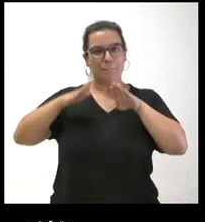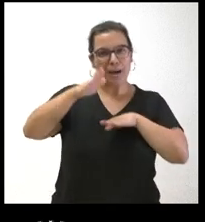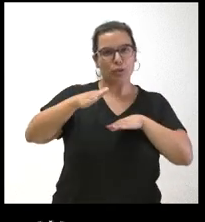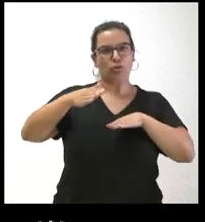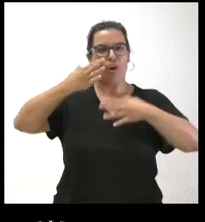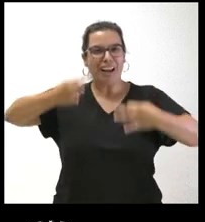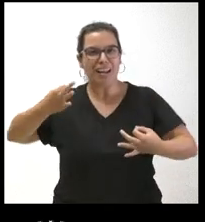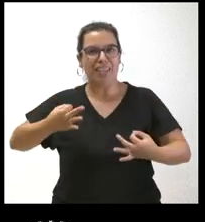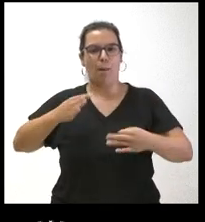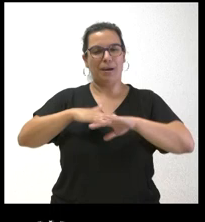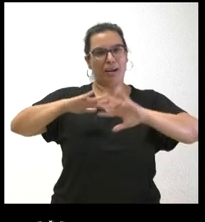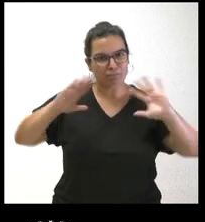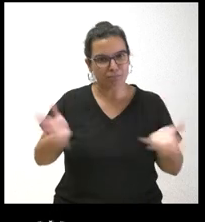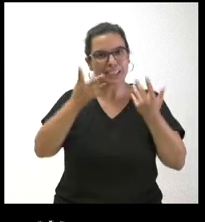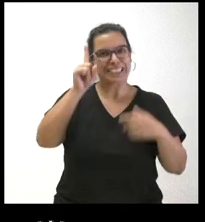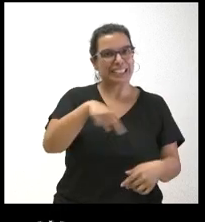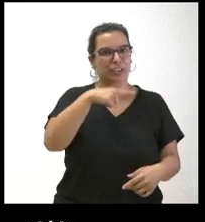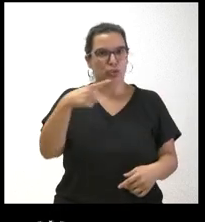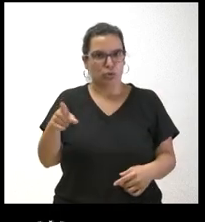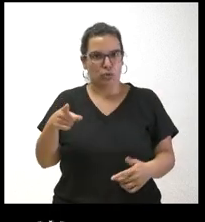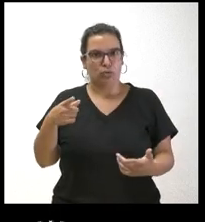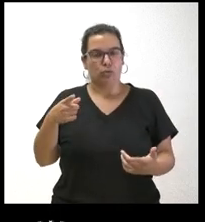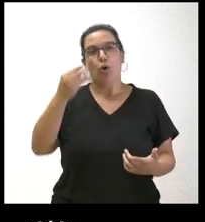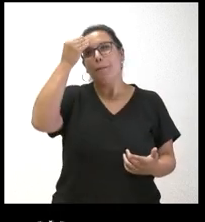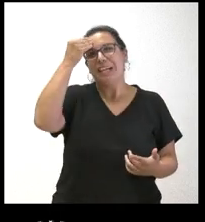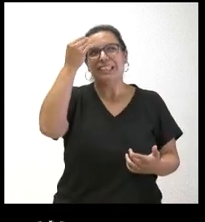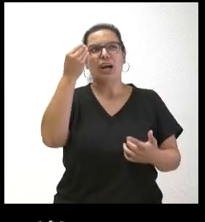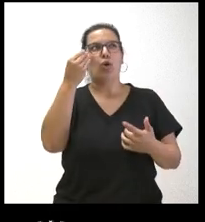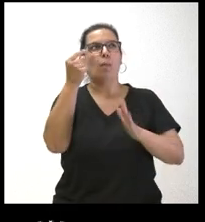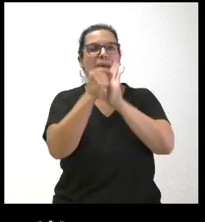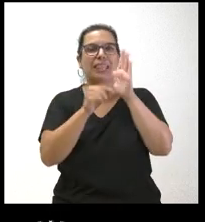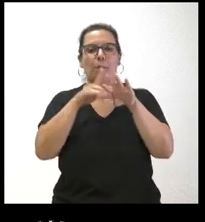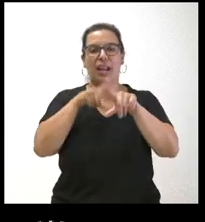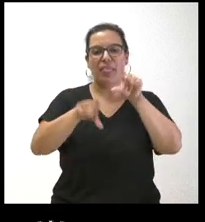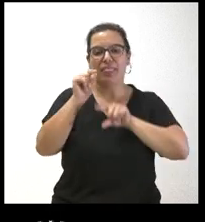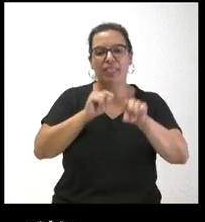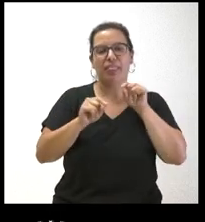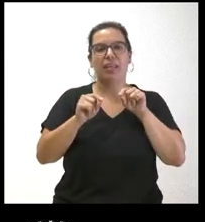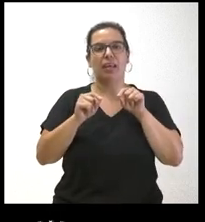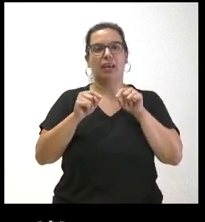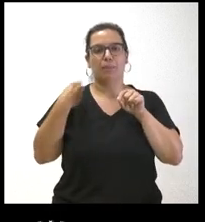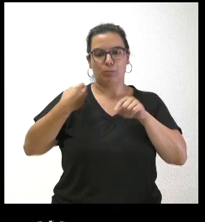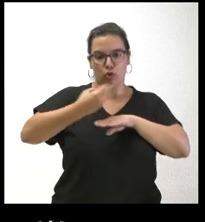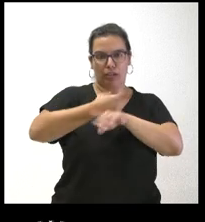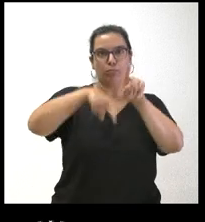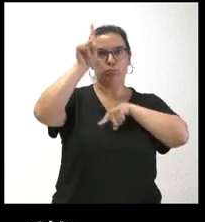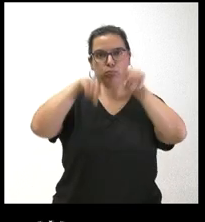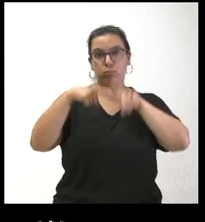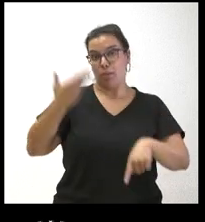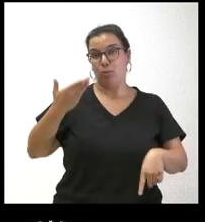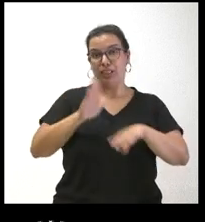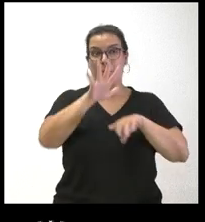para impulsar este proyecto que qué es lo que piensa Qué medidas tiene la junta Castilla y León para recuperar esta línea clave para el oeste